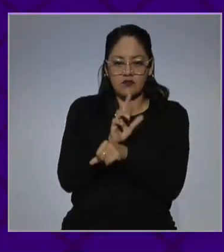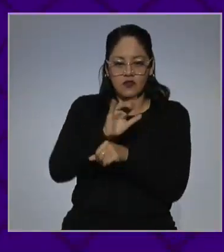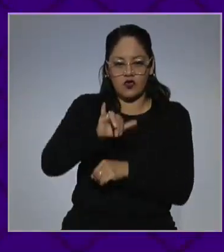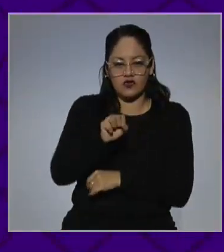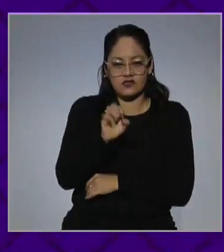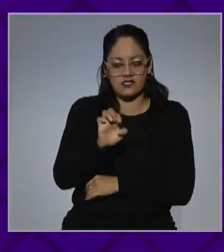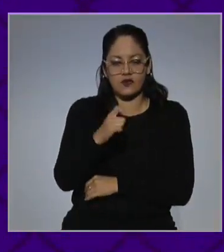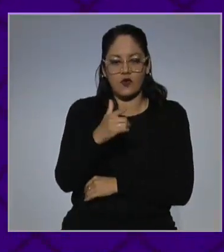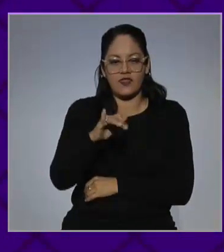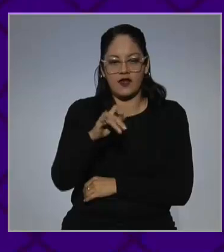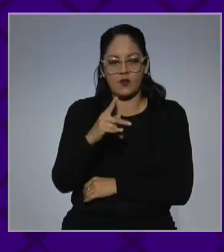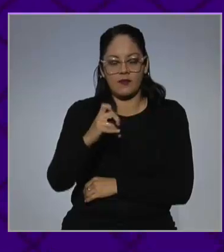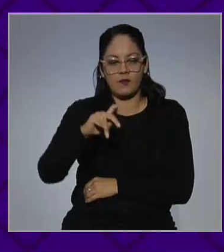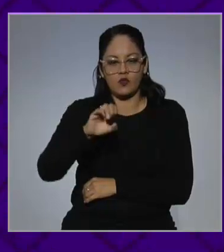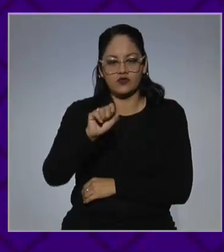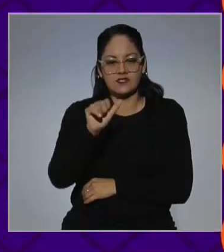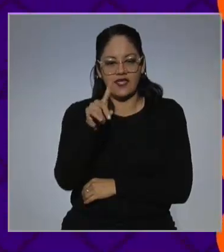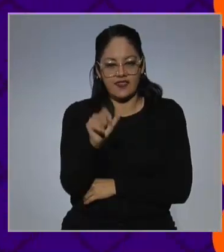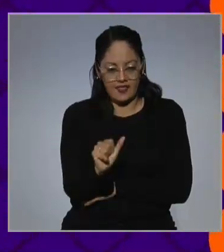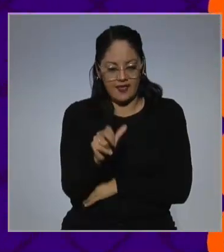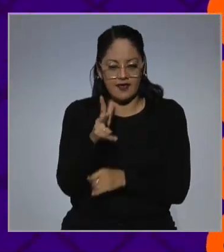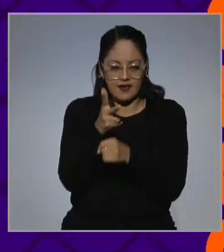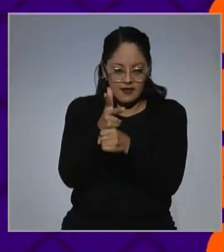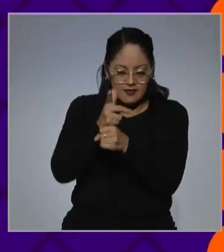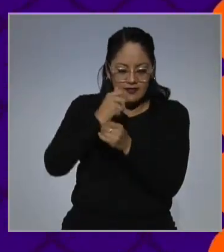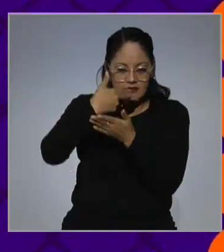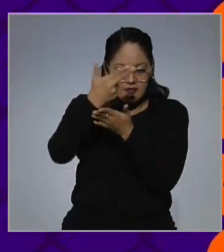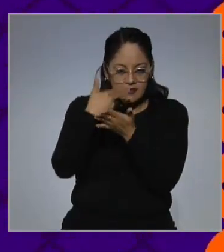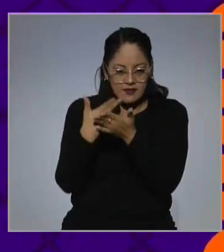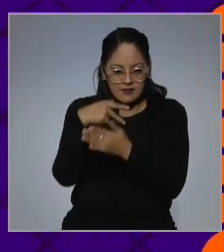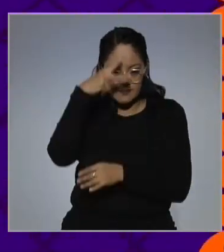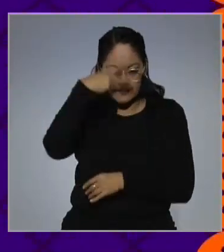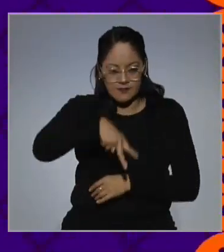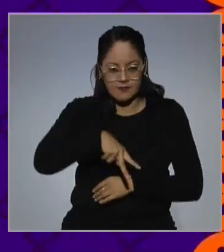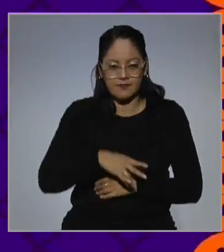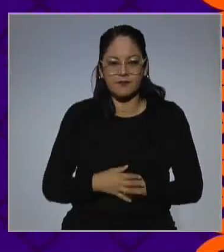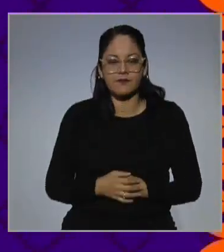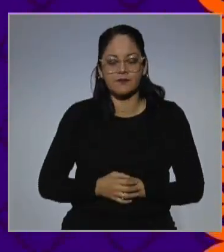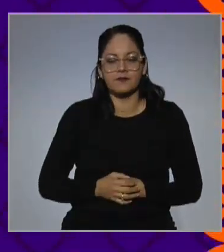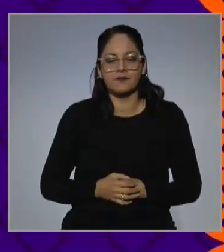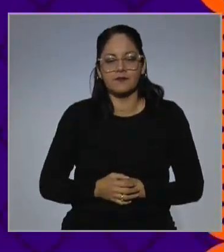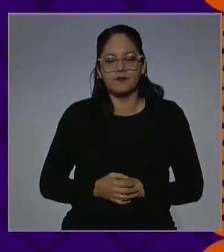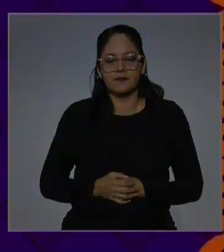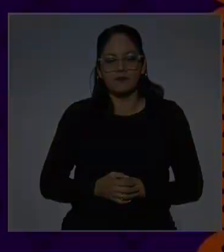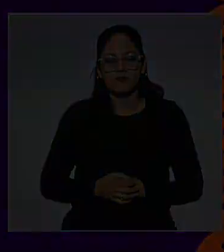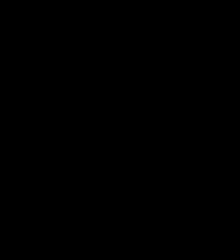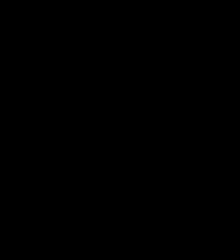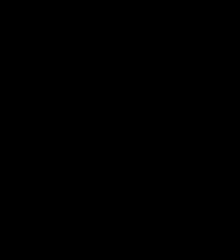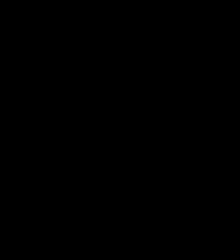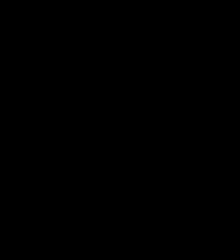Guadalupe Posada, grabador e ilustrador mexicano.